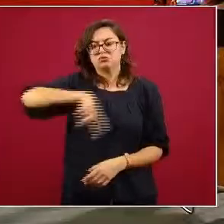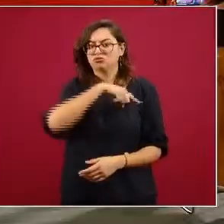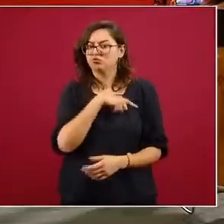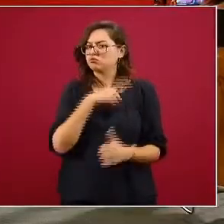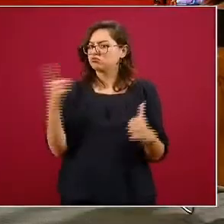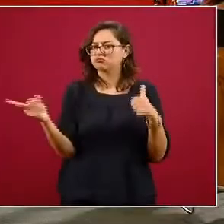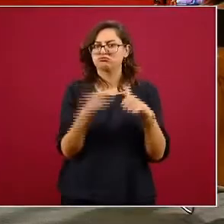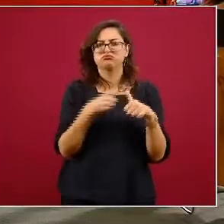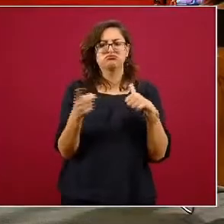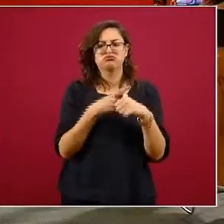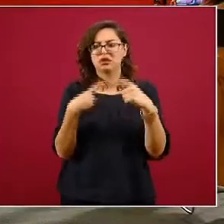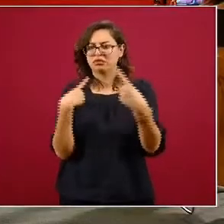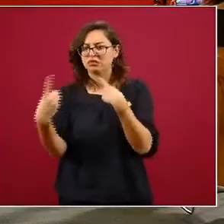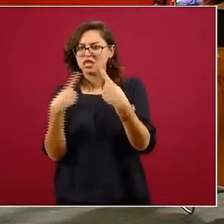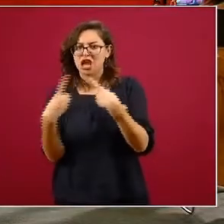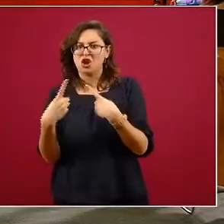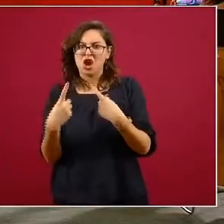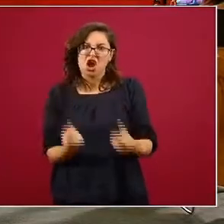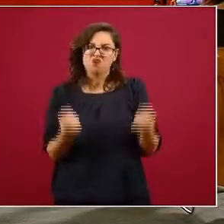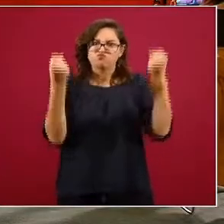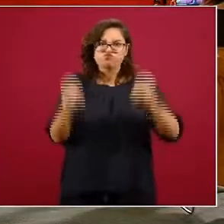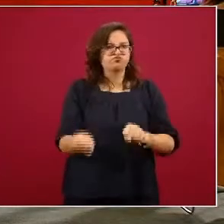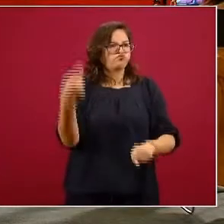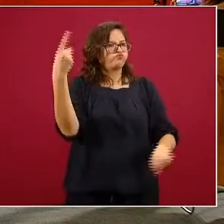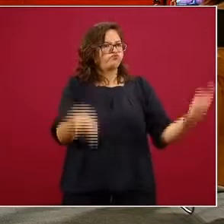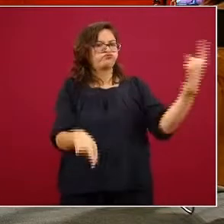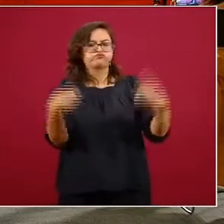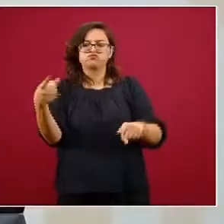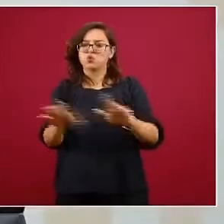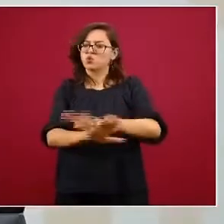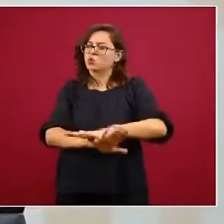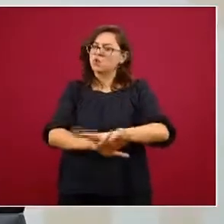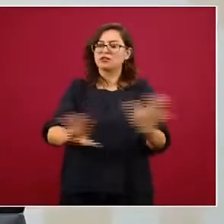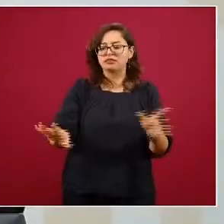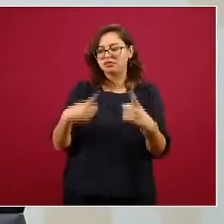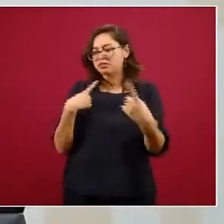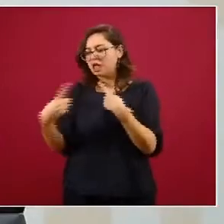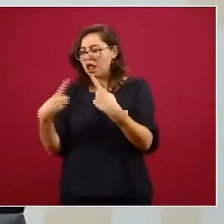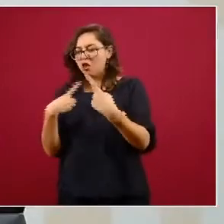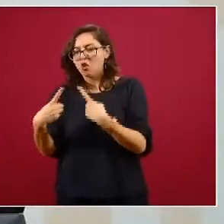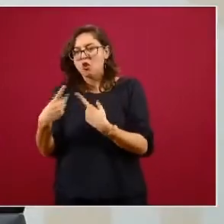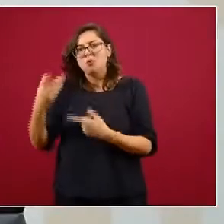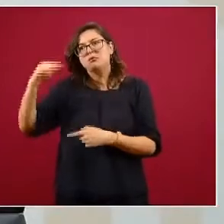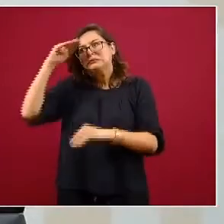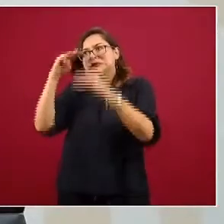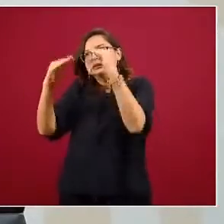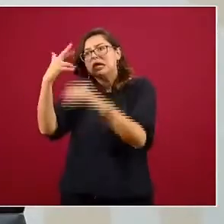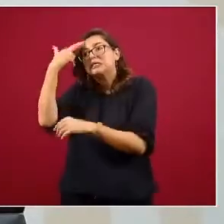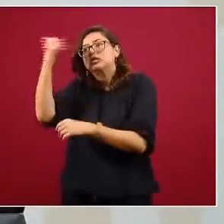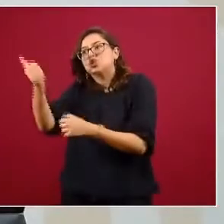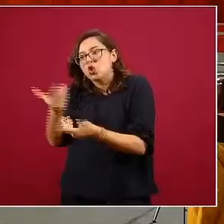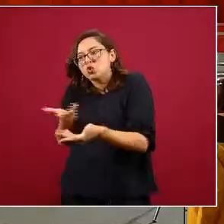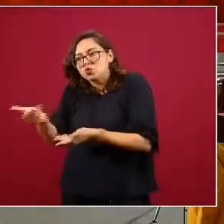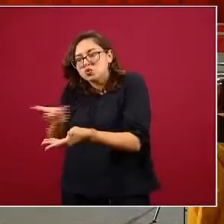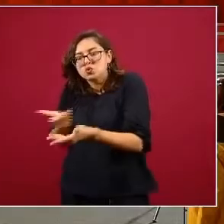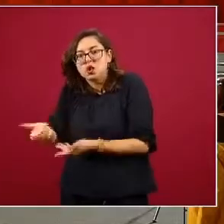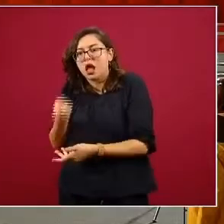diálogo, no por la fuerza, por la razón, no por la fuerza. Esto es un